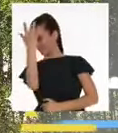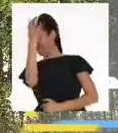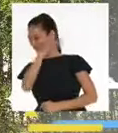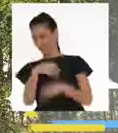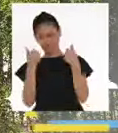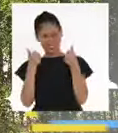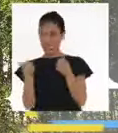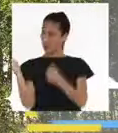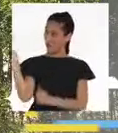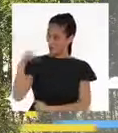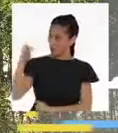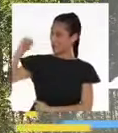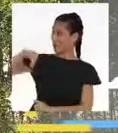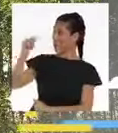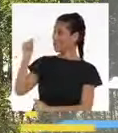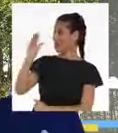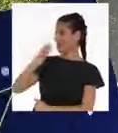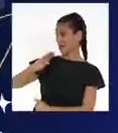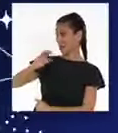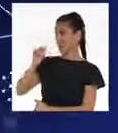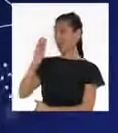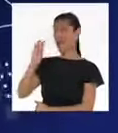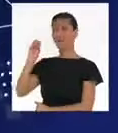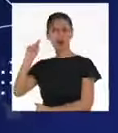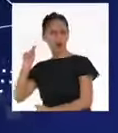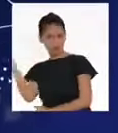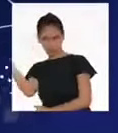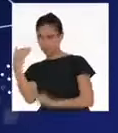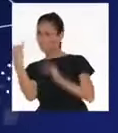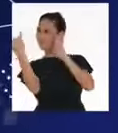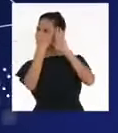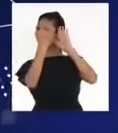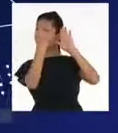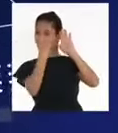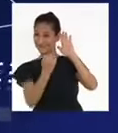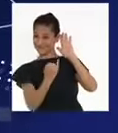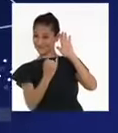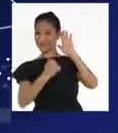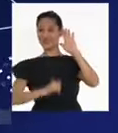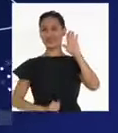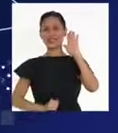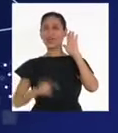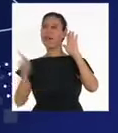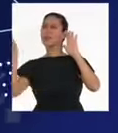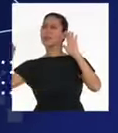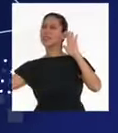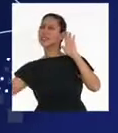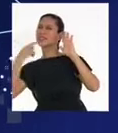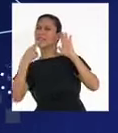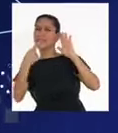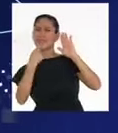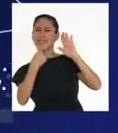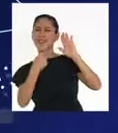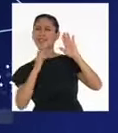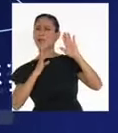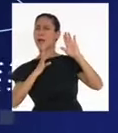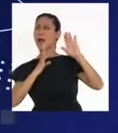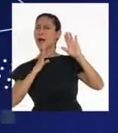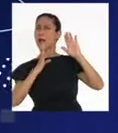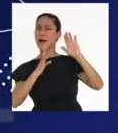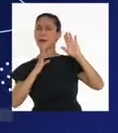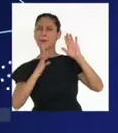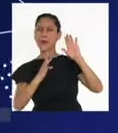¡Vamos, Macabot! ¡Hagamos esas barras! A ver, Valentín, díctale a Macabot la frecuencia